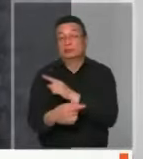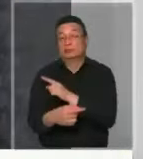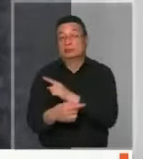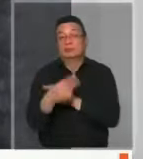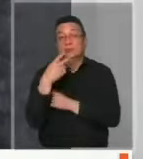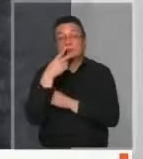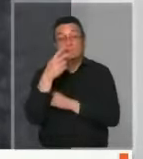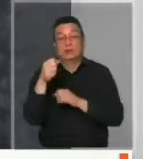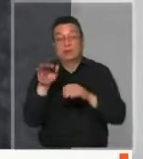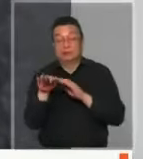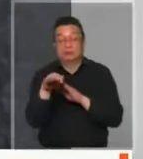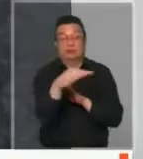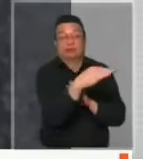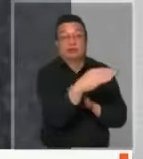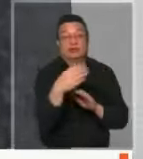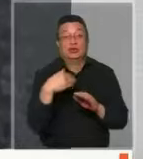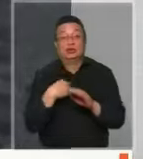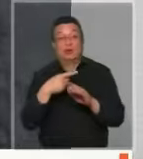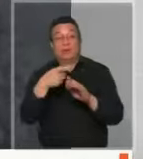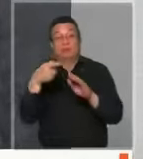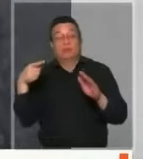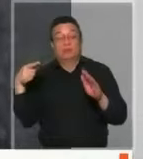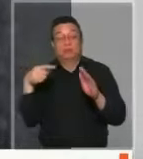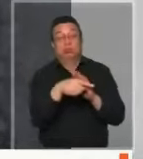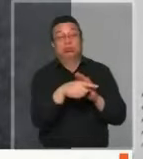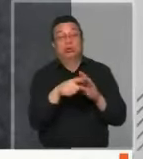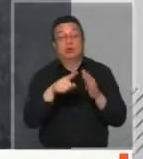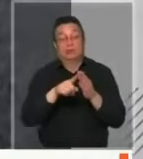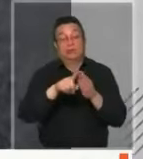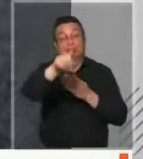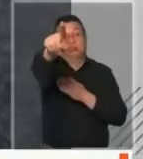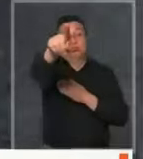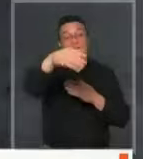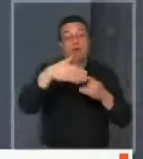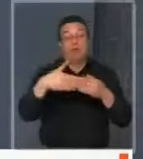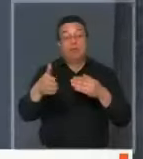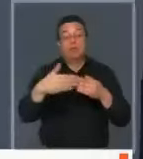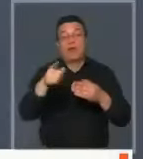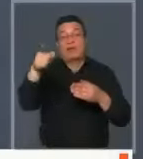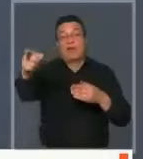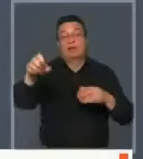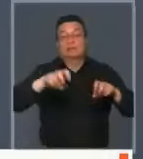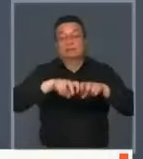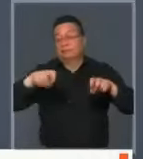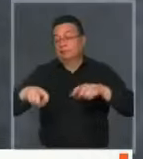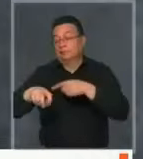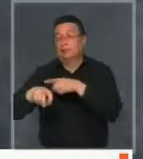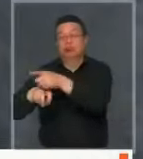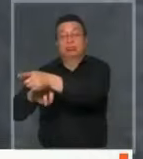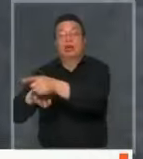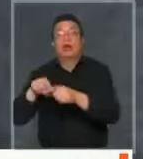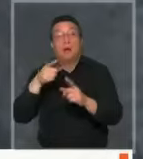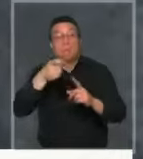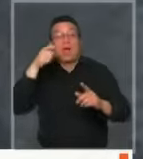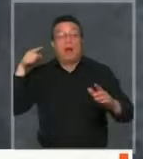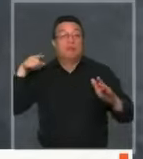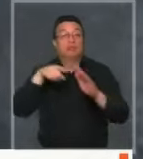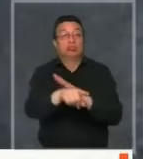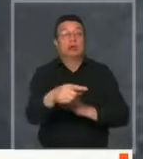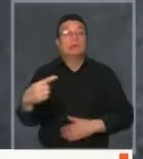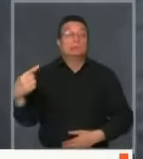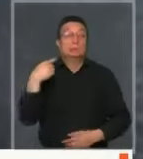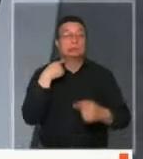la camioneta entró por ahí y salió por la puerta del copiloto balas mal llamadas perdidas que incluso han afectado